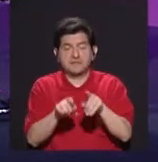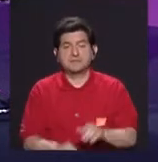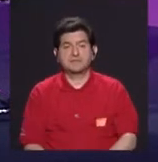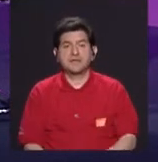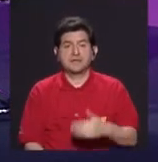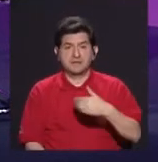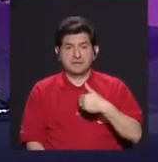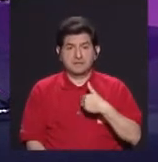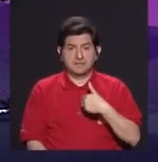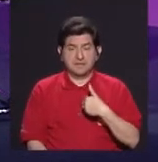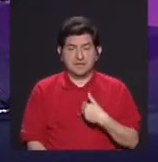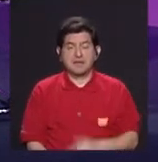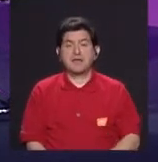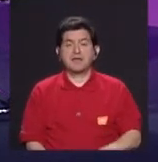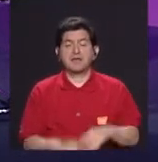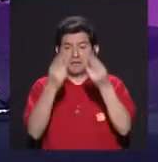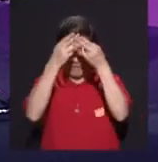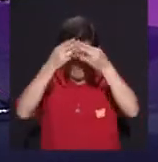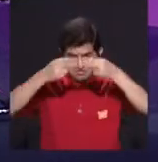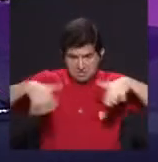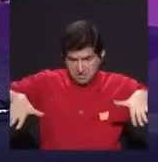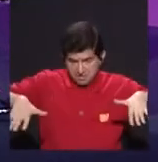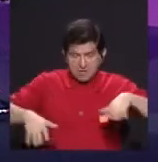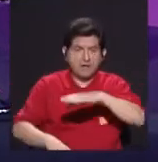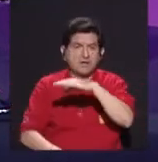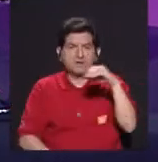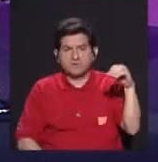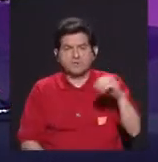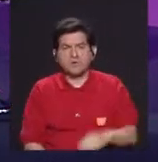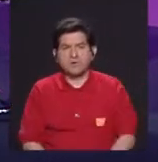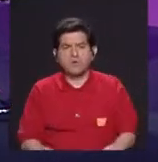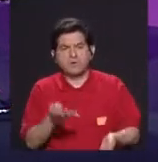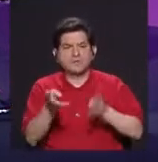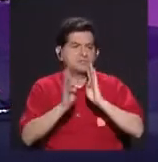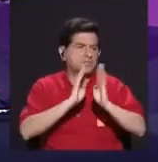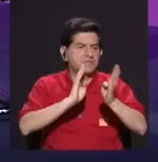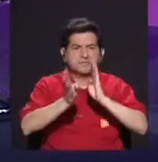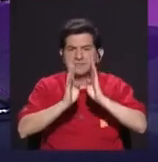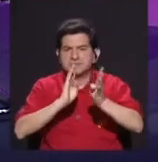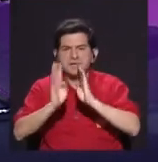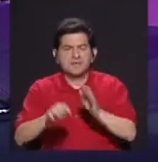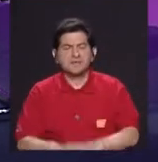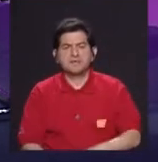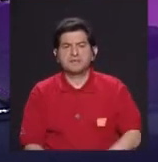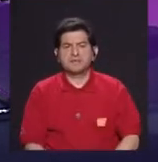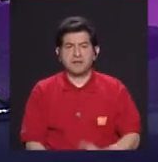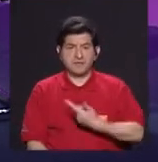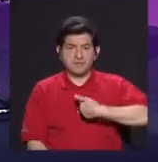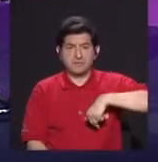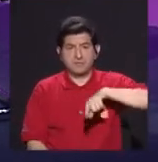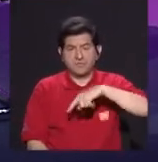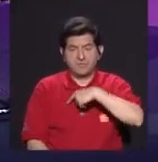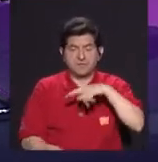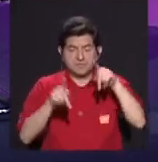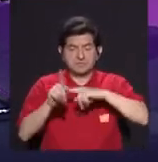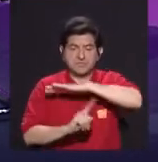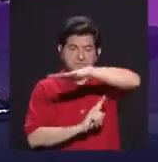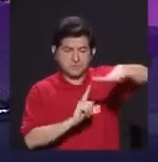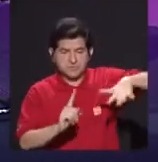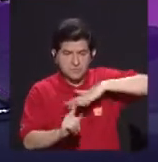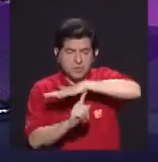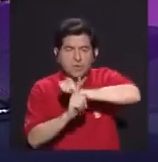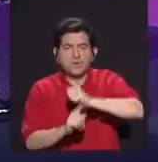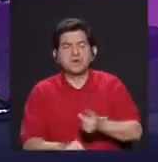lo que encontramos en internet lo que encontramos en la plática con nuestras personas cercanas